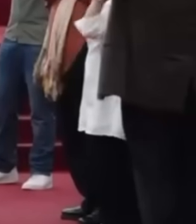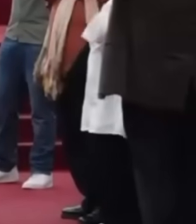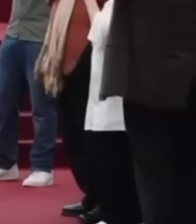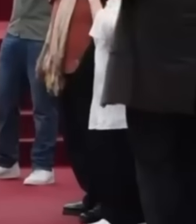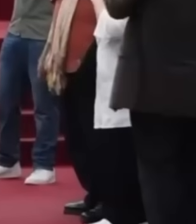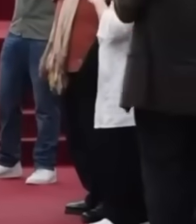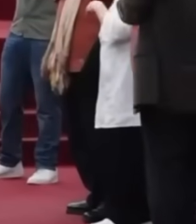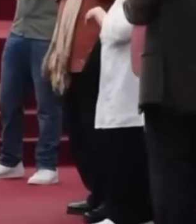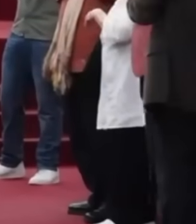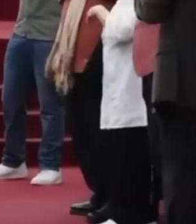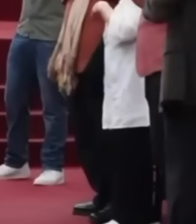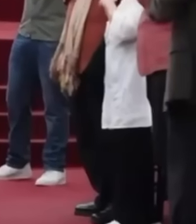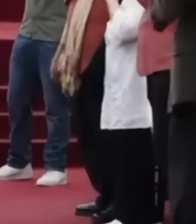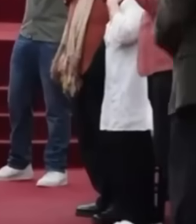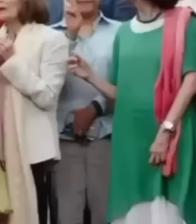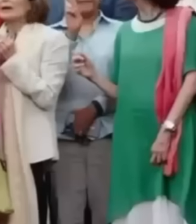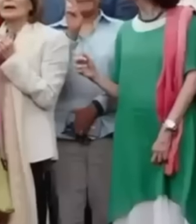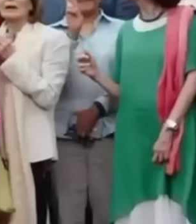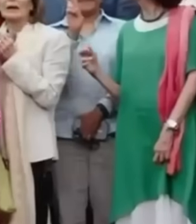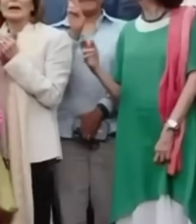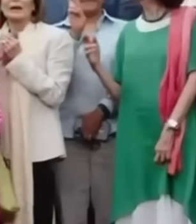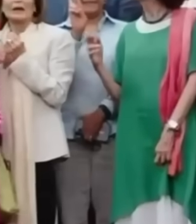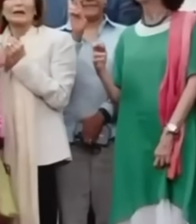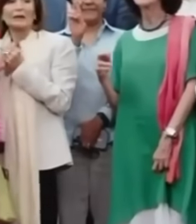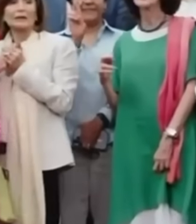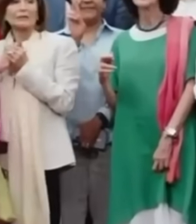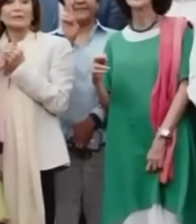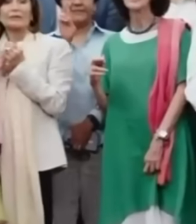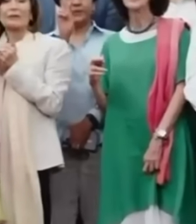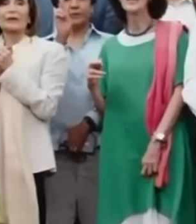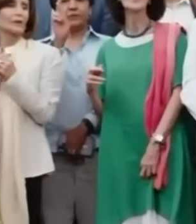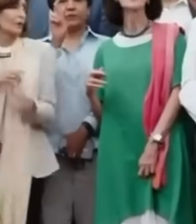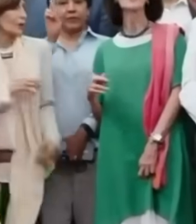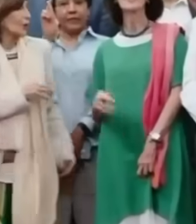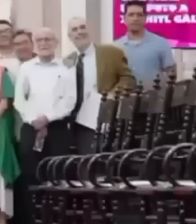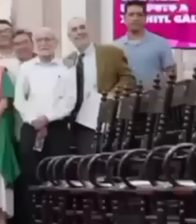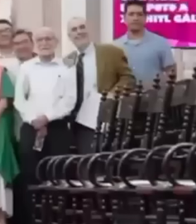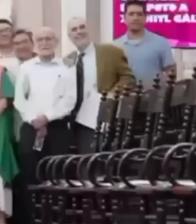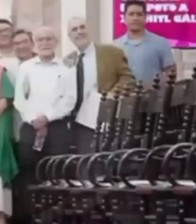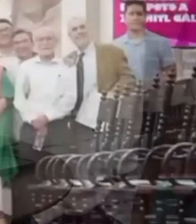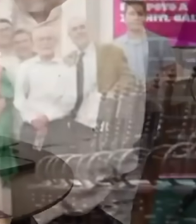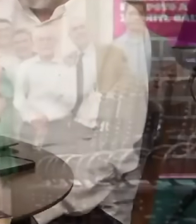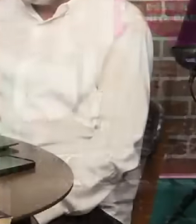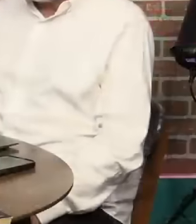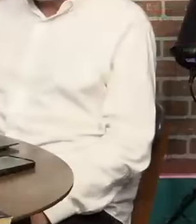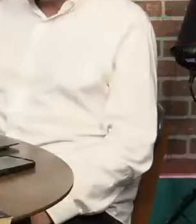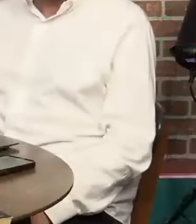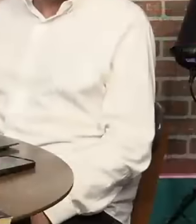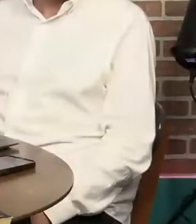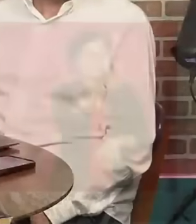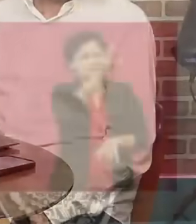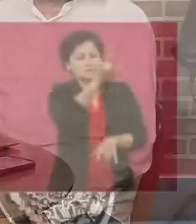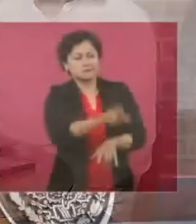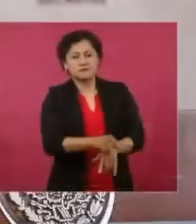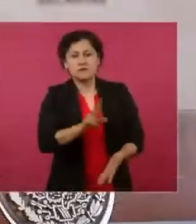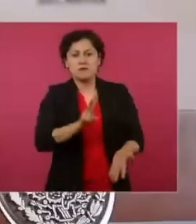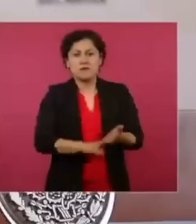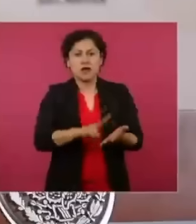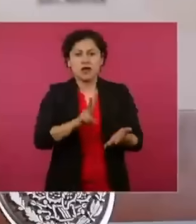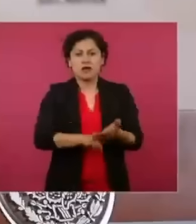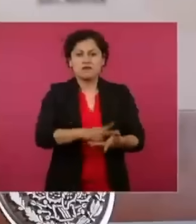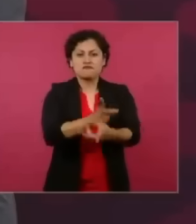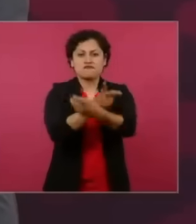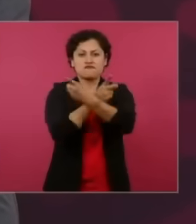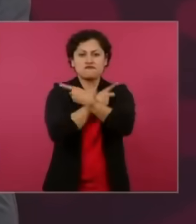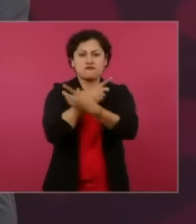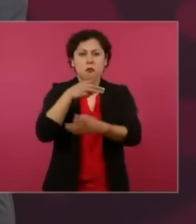una de las promotoras, Sí. una de las principales Vamos a escuchar lo que dijo el promotoras. presidente López Obrador hoy. Están muy